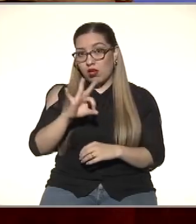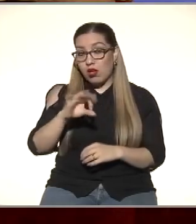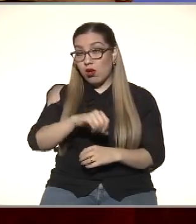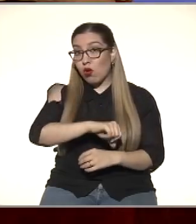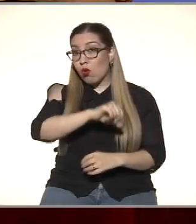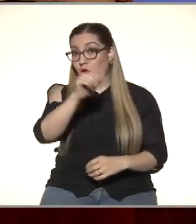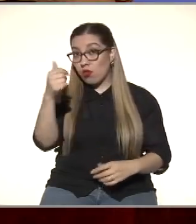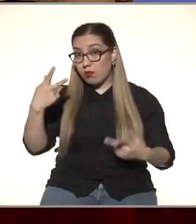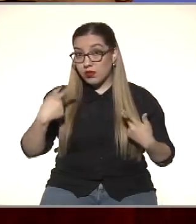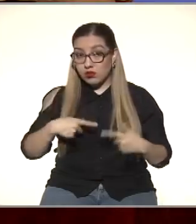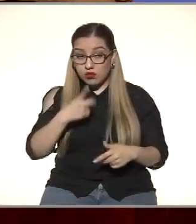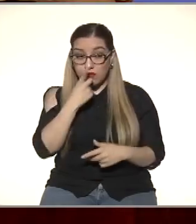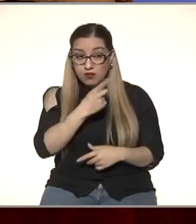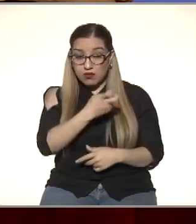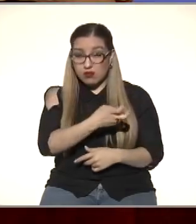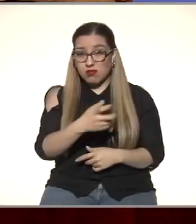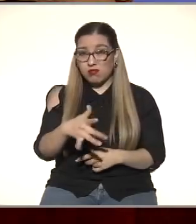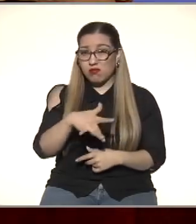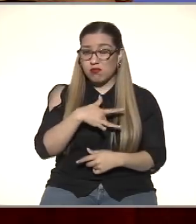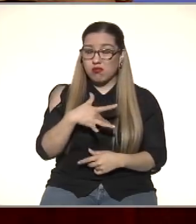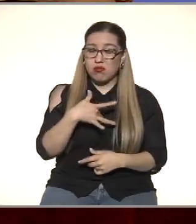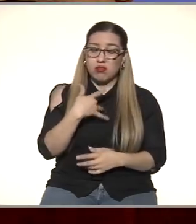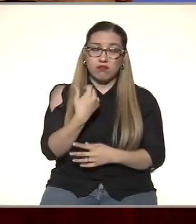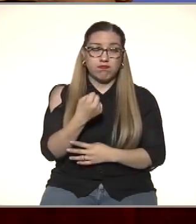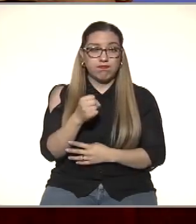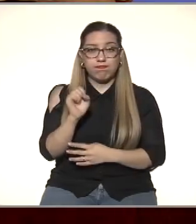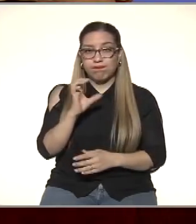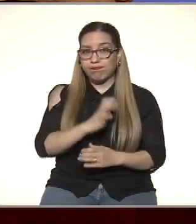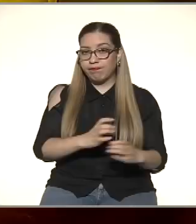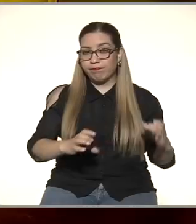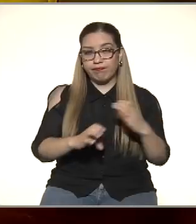decepcionar mucho a los hijos. ¿Qué opinan los expertos sobre esto?